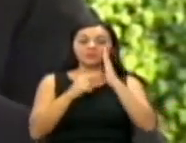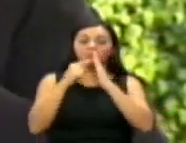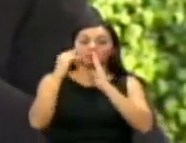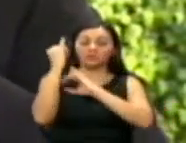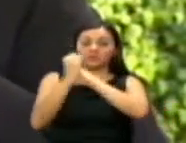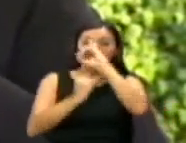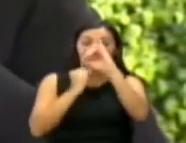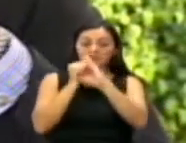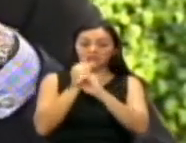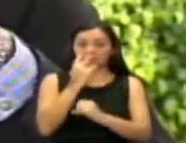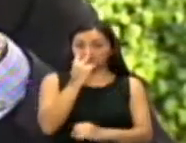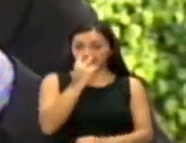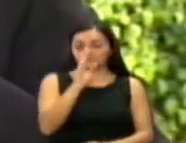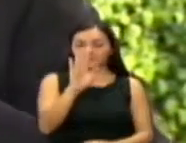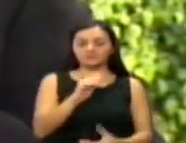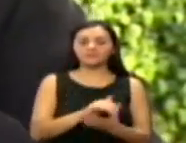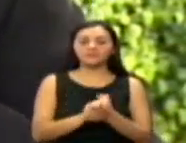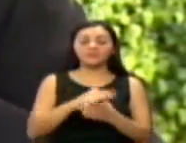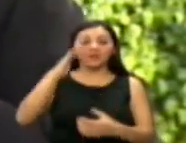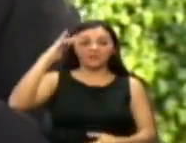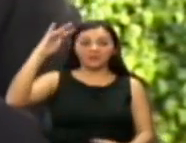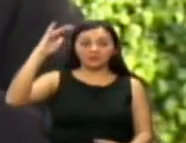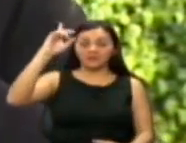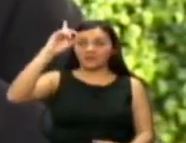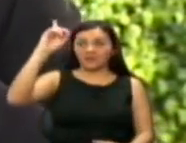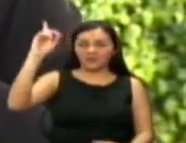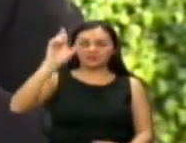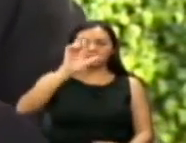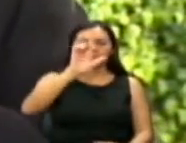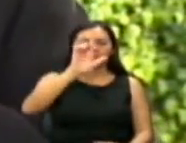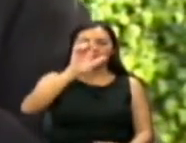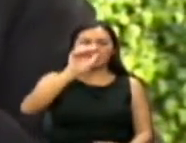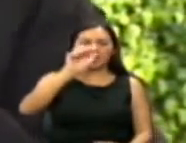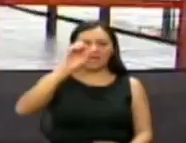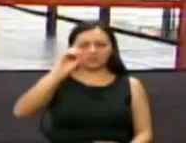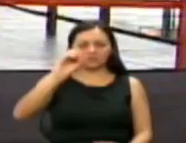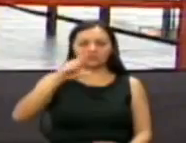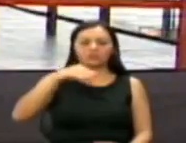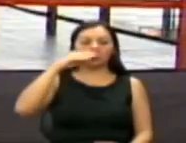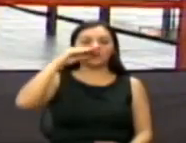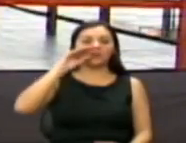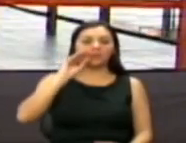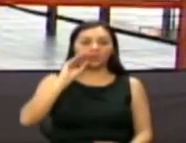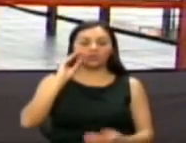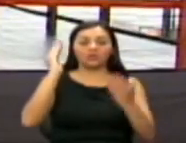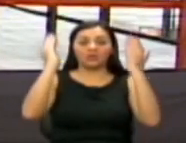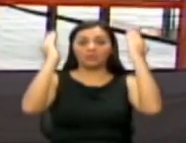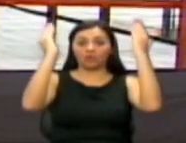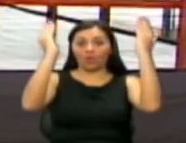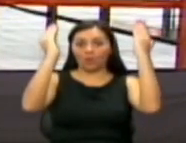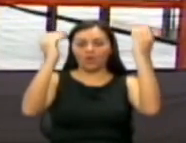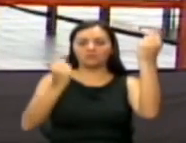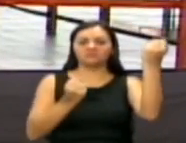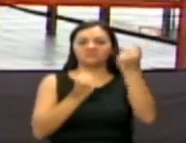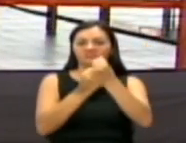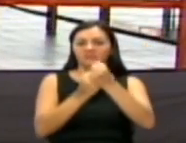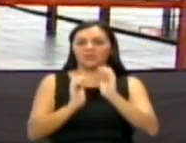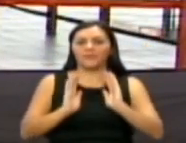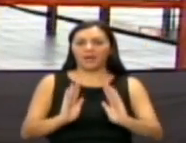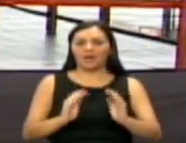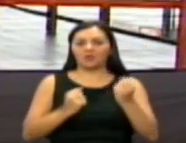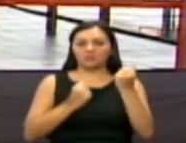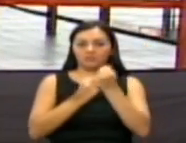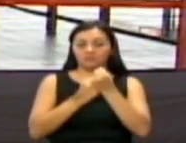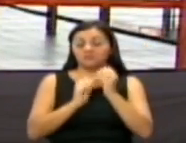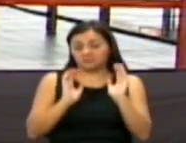encontrados. La derecha, Guillermo Lasso, Jaime Nebot, hasta Álvaro Noboa, apoyaron el paro. Entonces supongo que